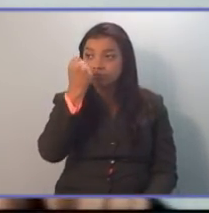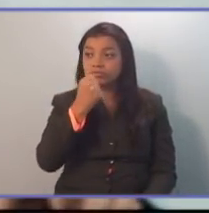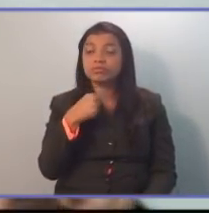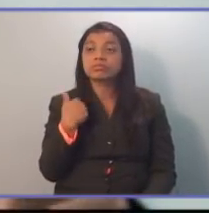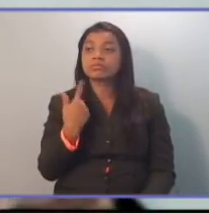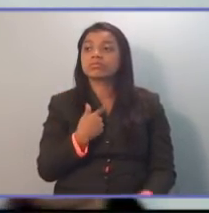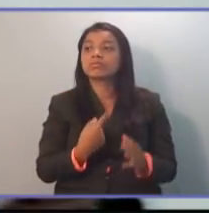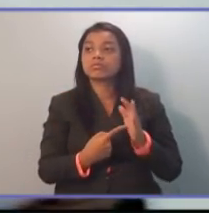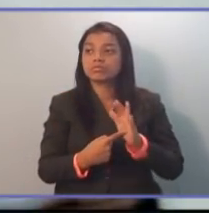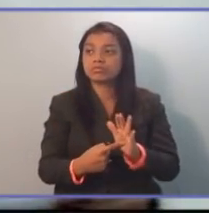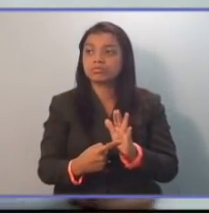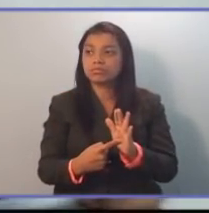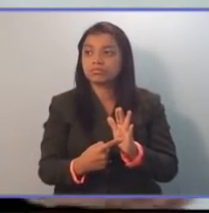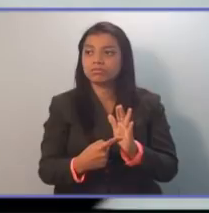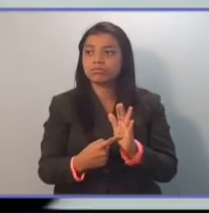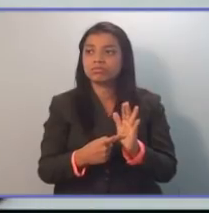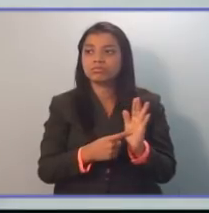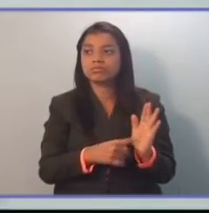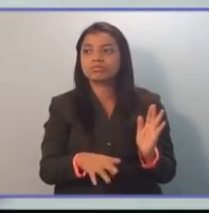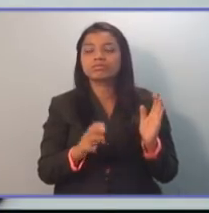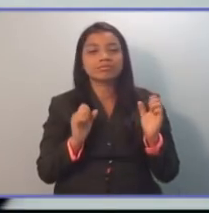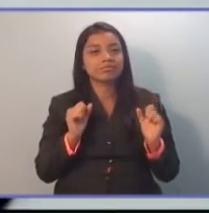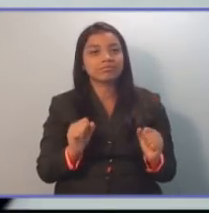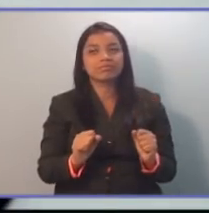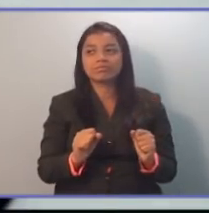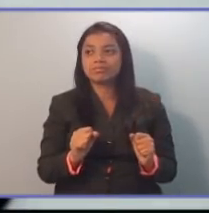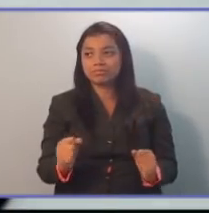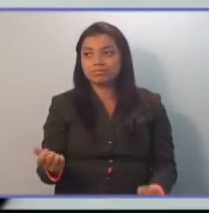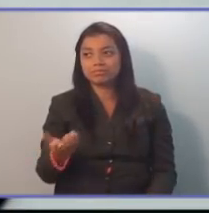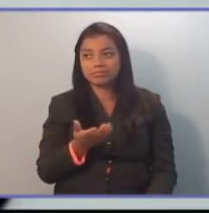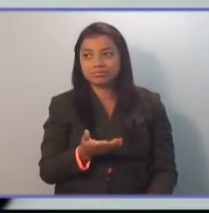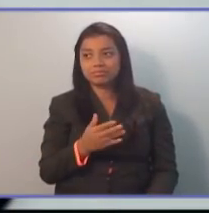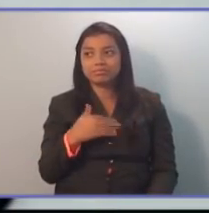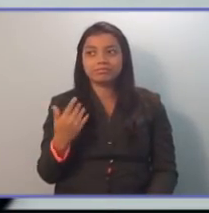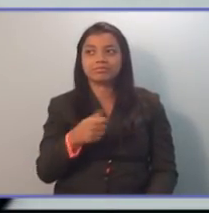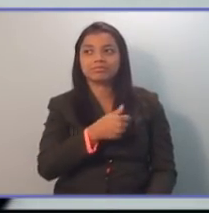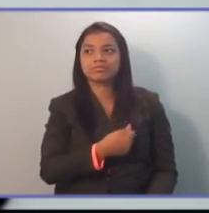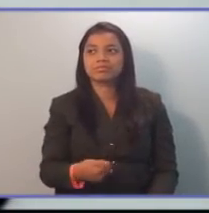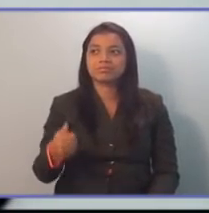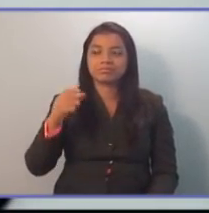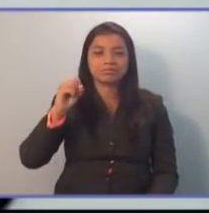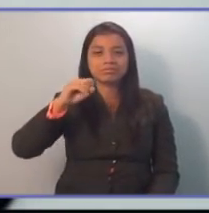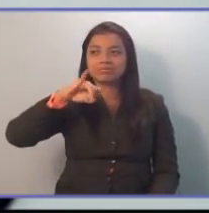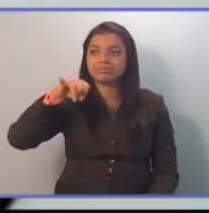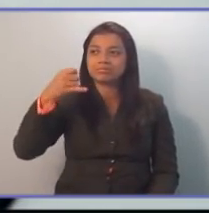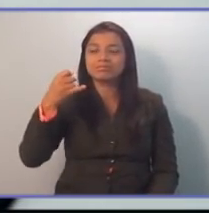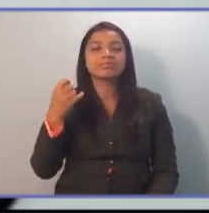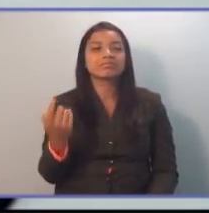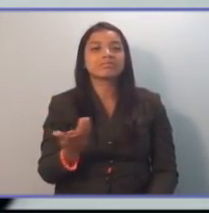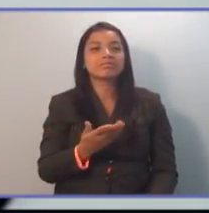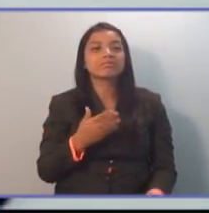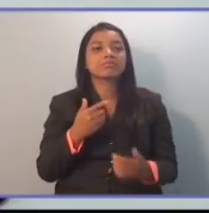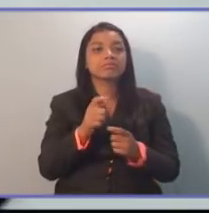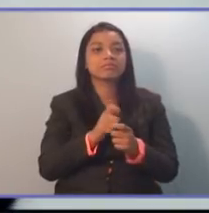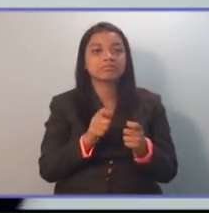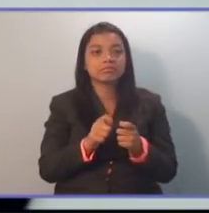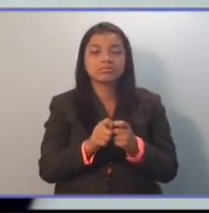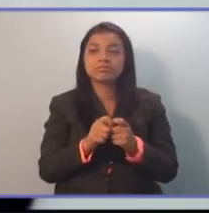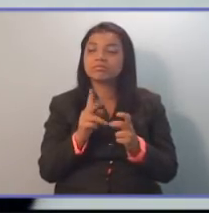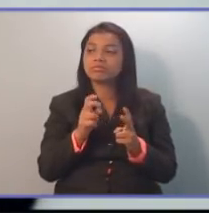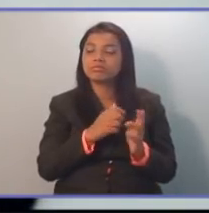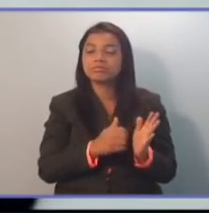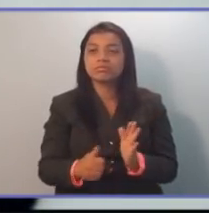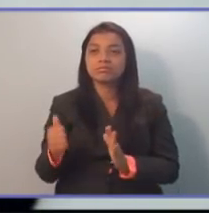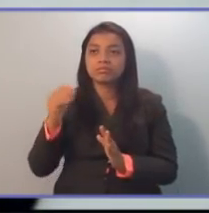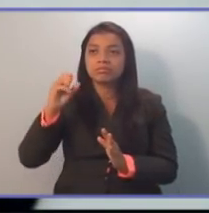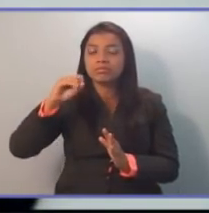ser candidata al cargo de magistrada de la Corte Suprema de Justicia y particularmente a la Sala